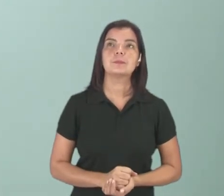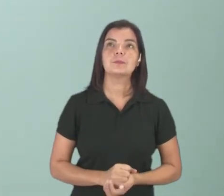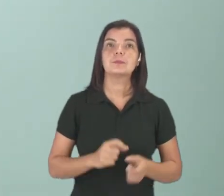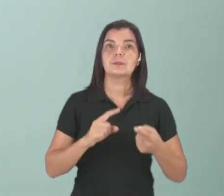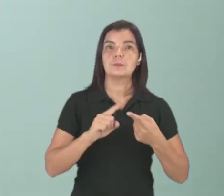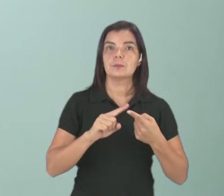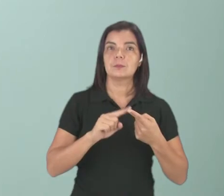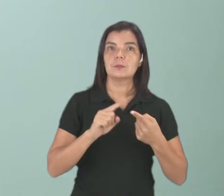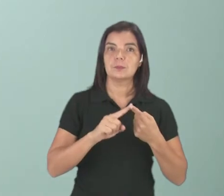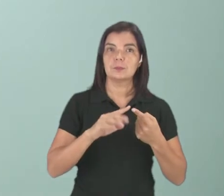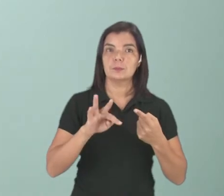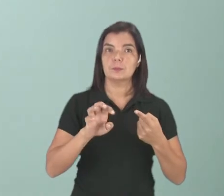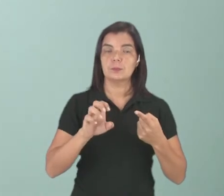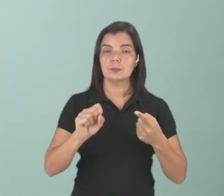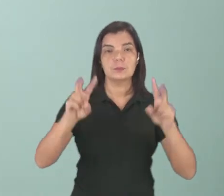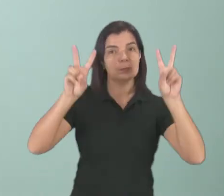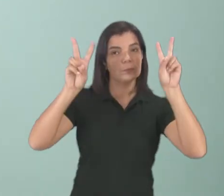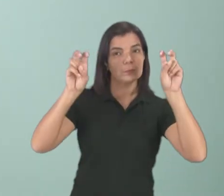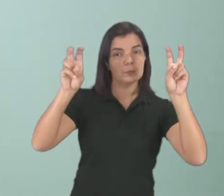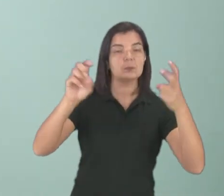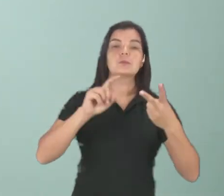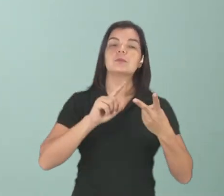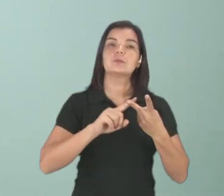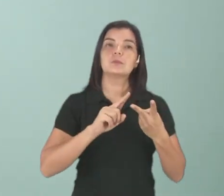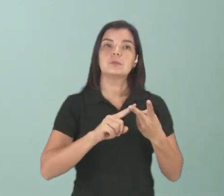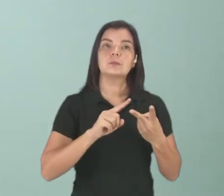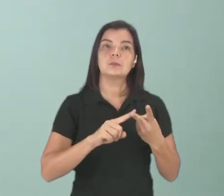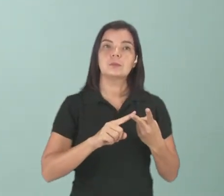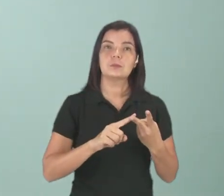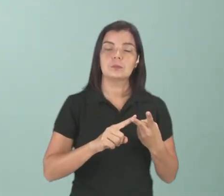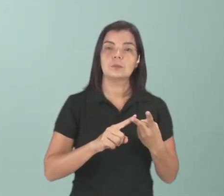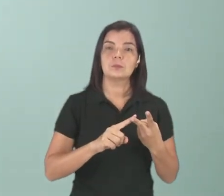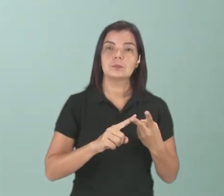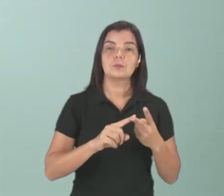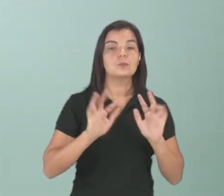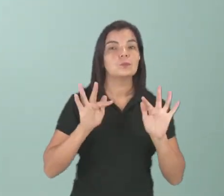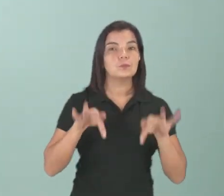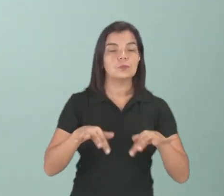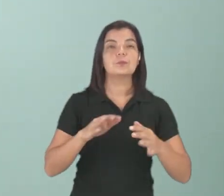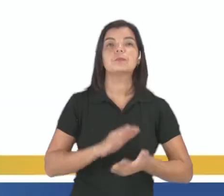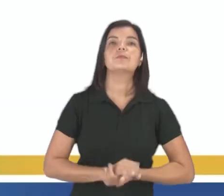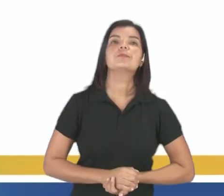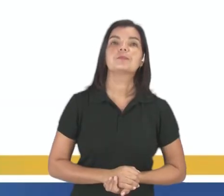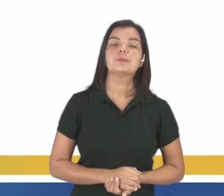Tesis, tema, tesis e